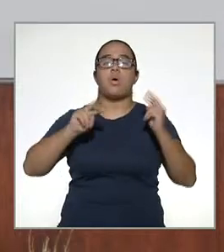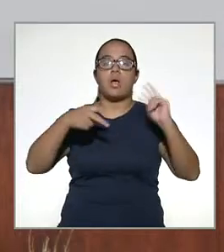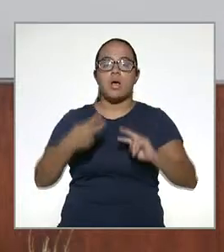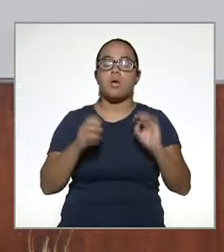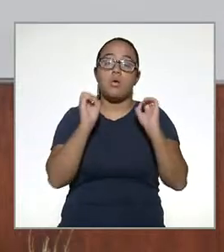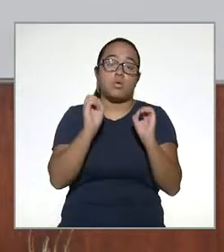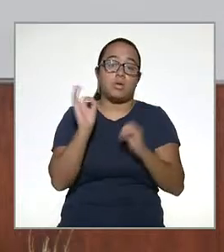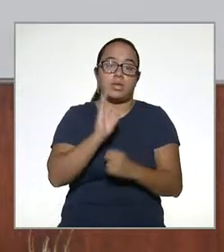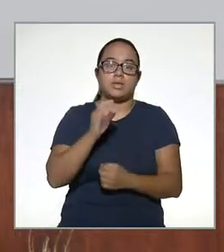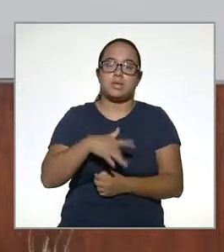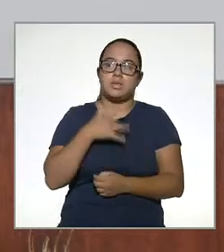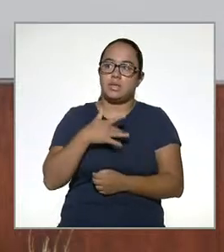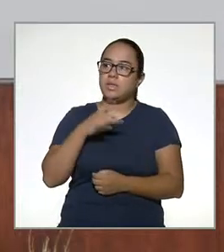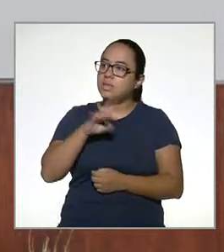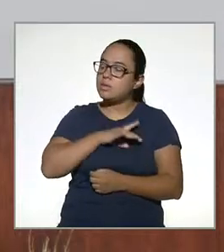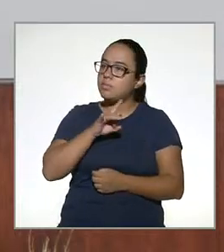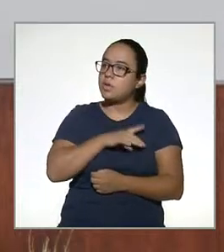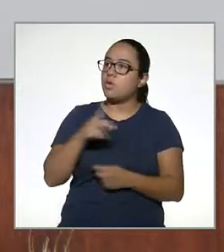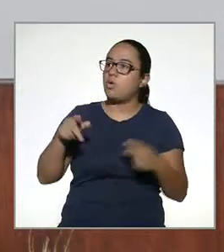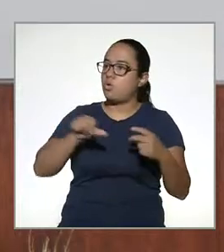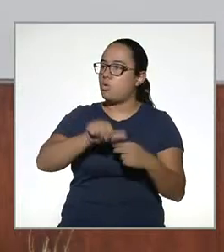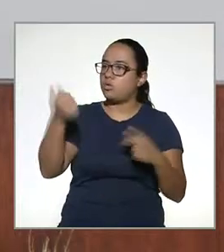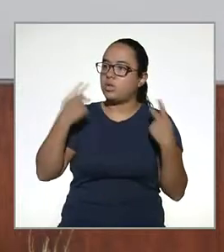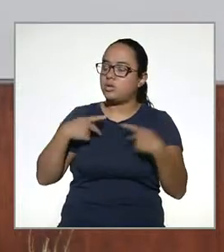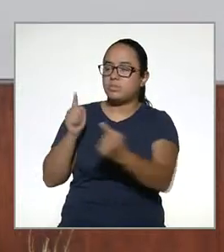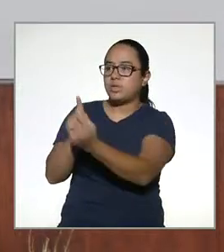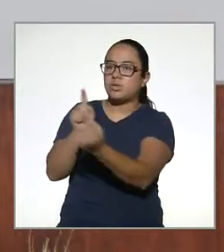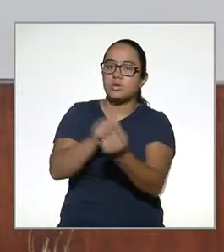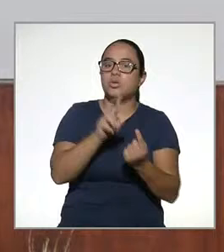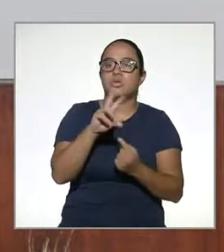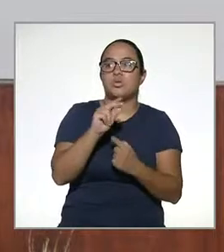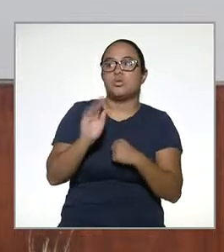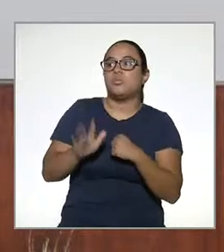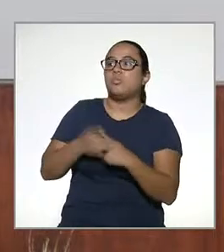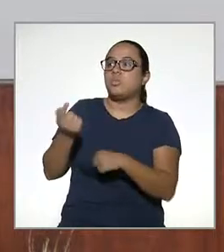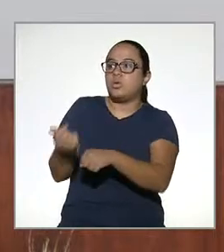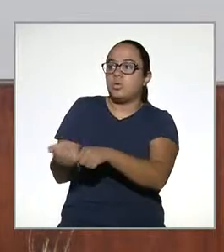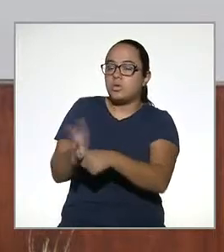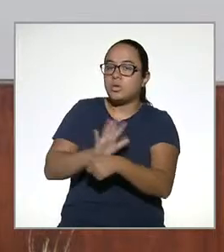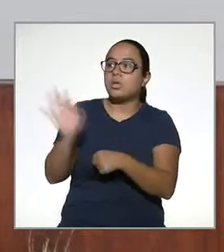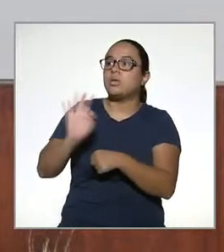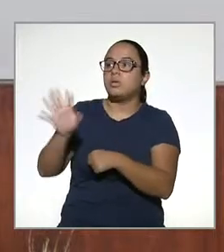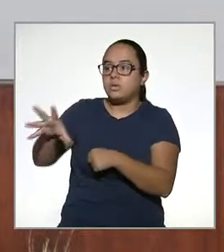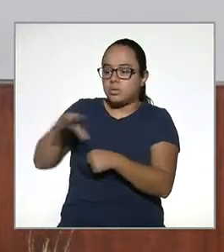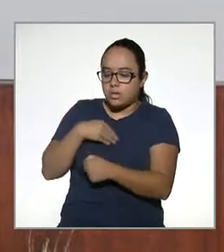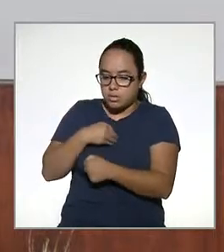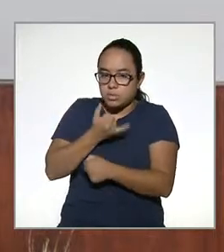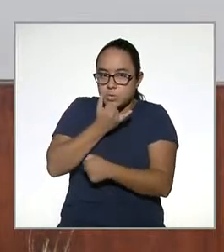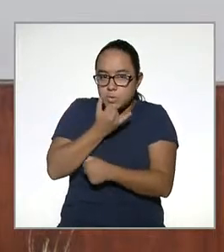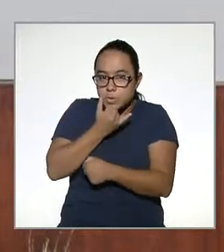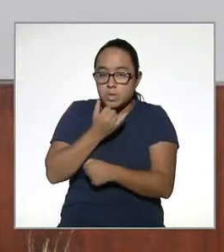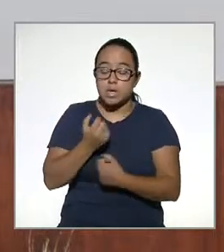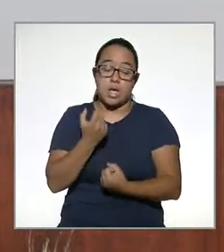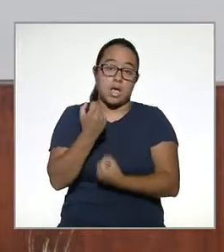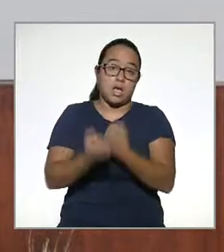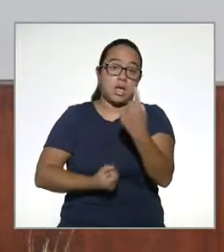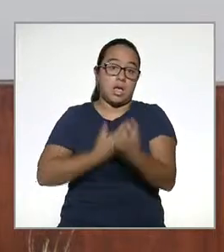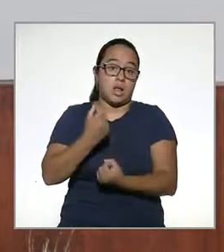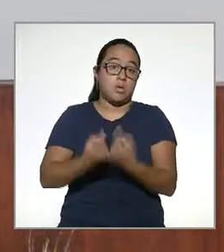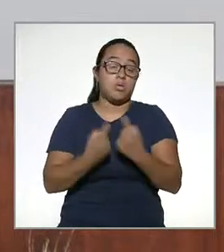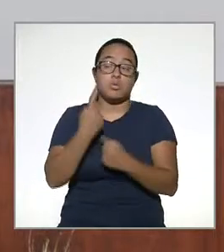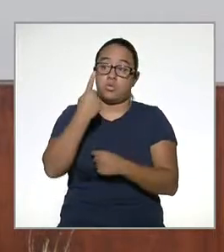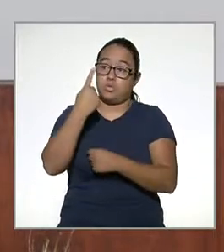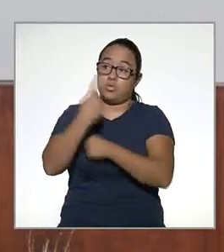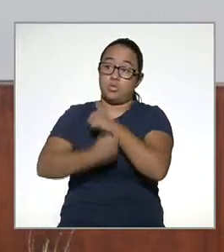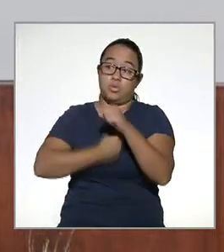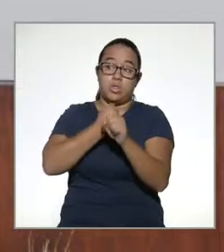interactuar con otras personas precisamente debido a la pandemia, les da miedo el contagio. Muchos de ellos, pues a más de año